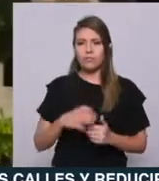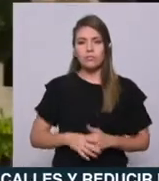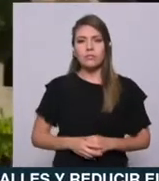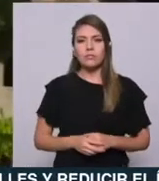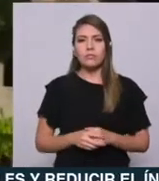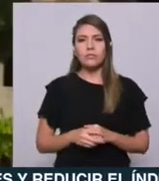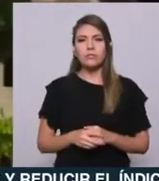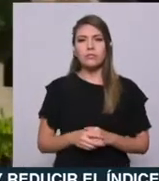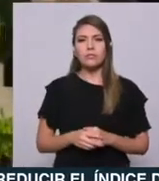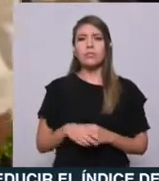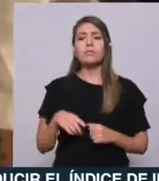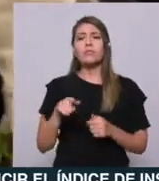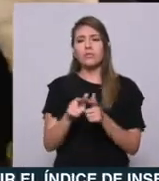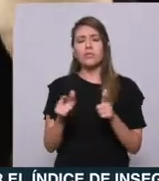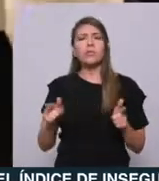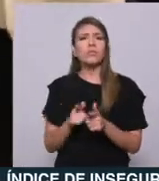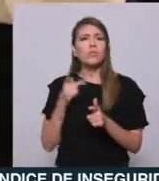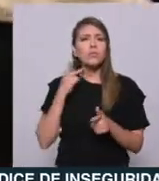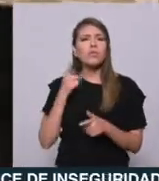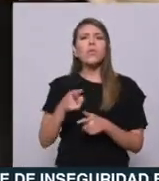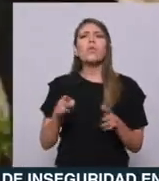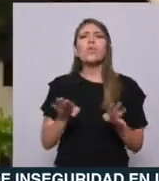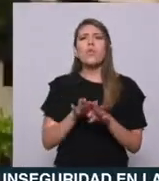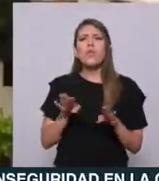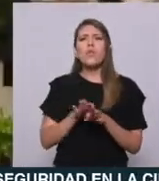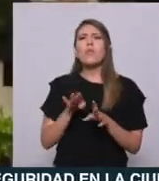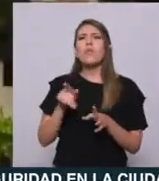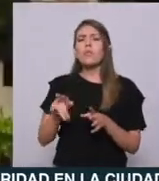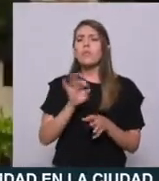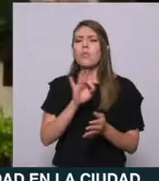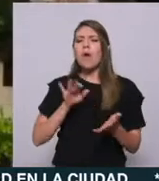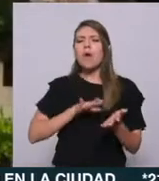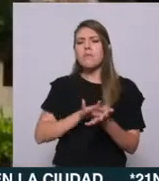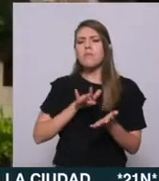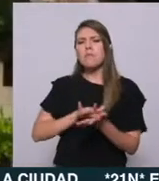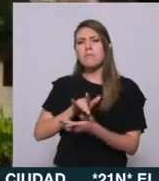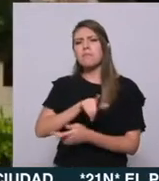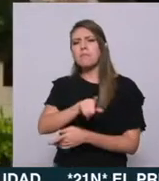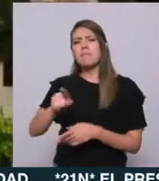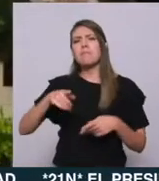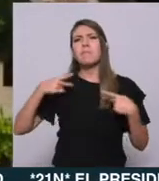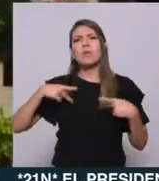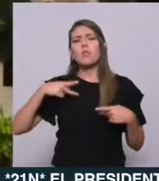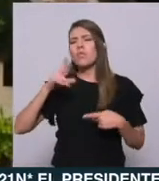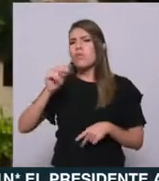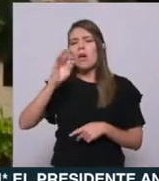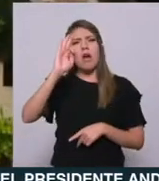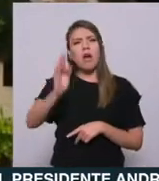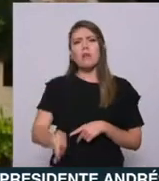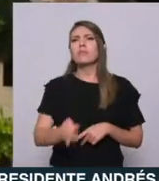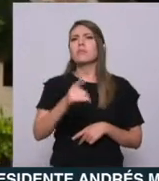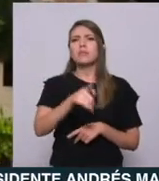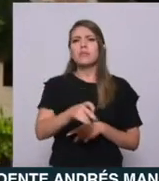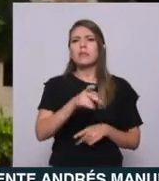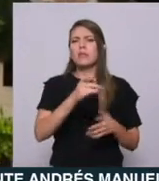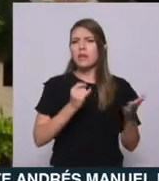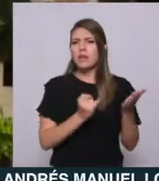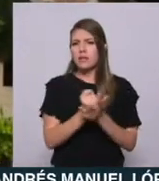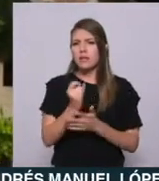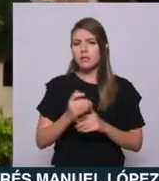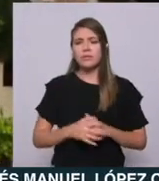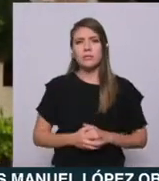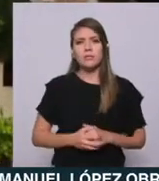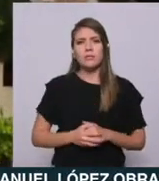los ciudadanos que están inconformes con este resultado? Bueno, lo que vamos a hacer es emprender una acción de